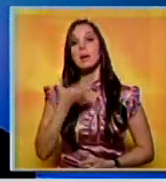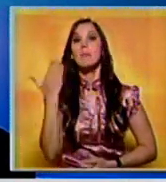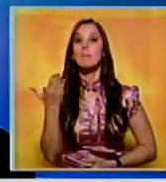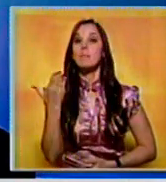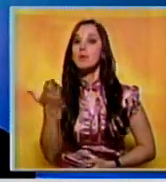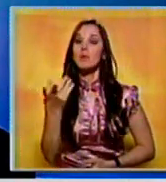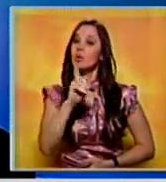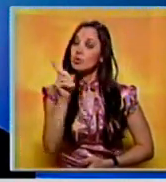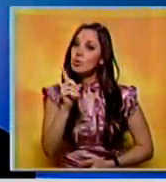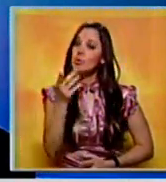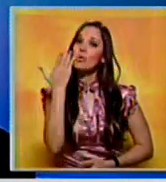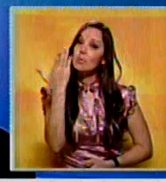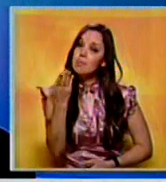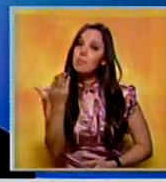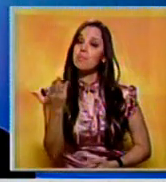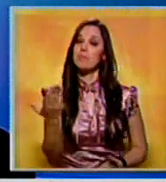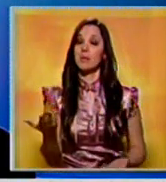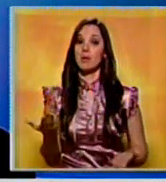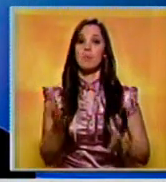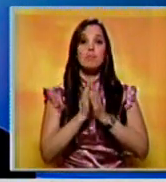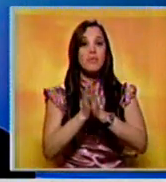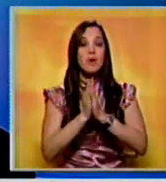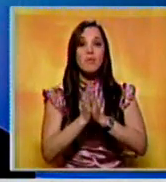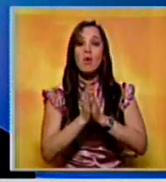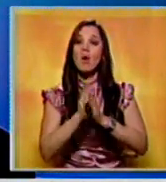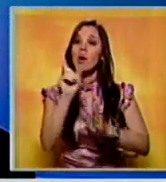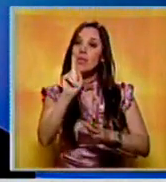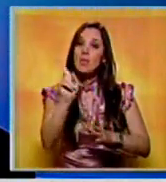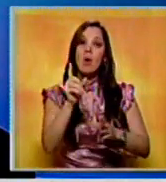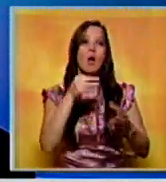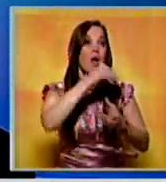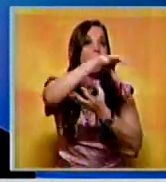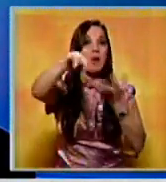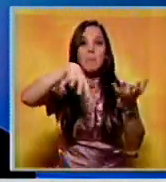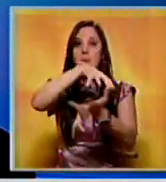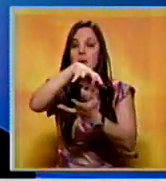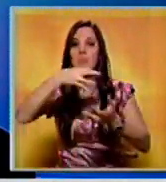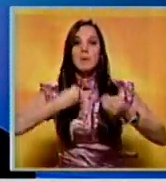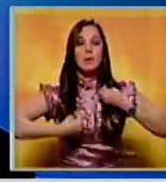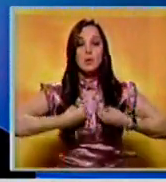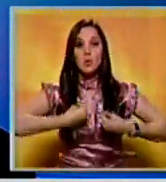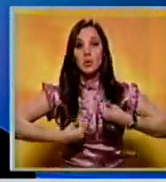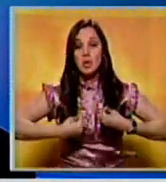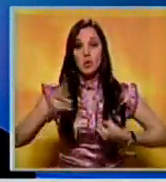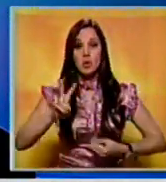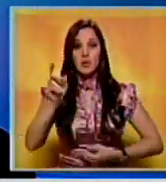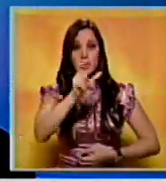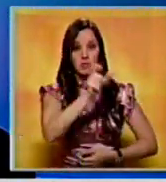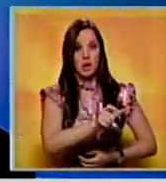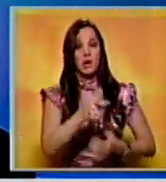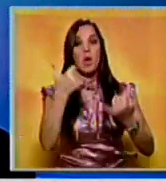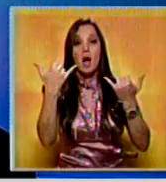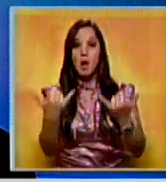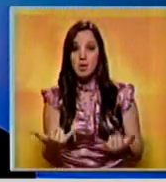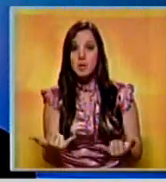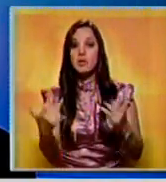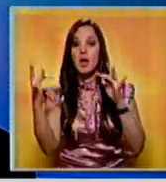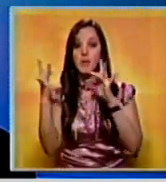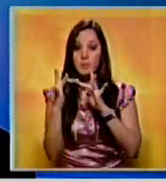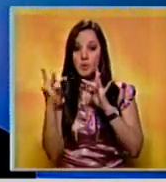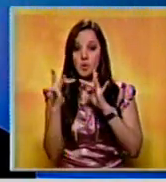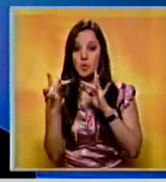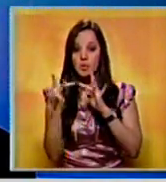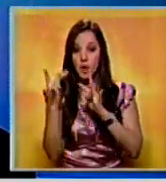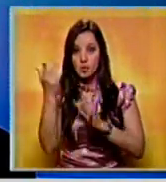siga jugando con la angustia de los venezolanos. Desde la Casa Nacional de ese partido vamos a hacer un contacto con nuestro compañero Santiago